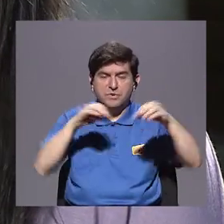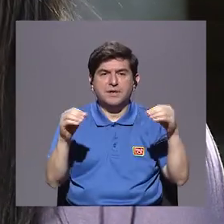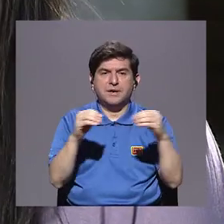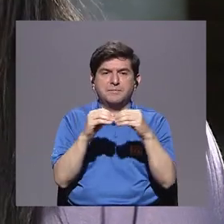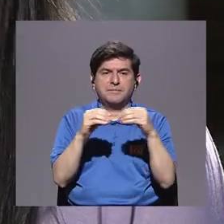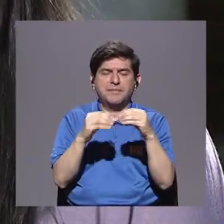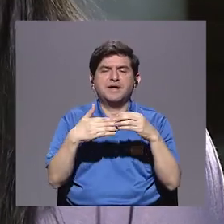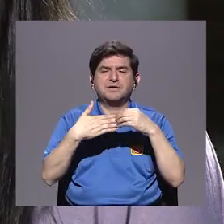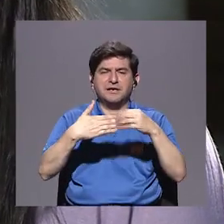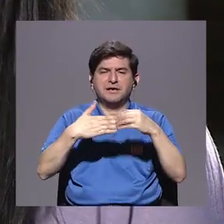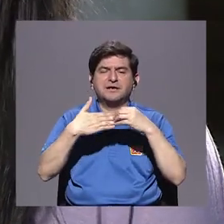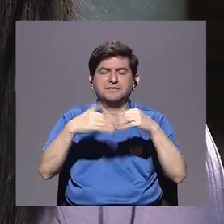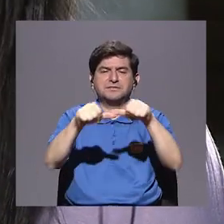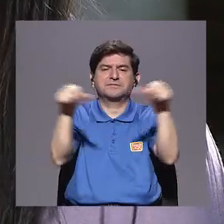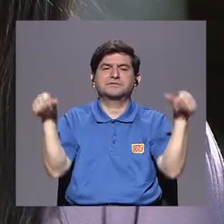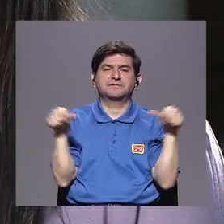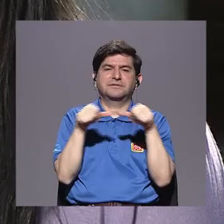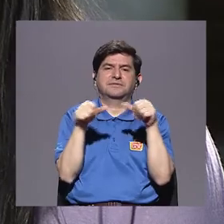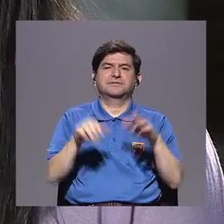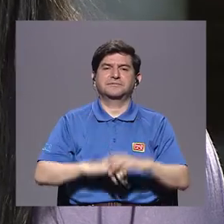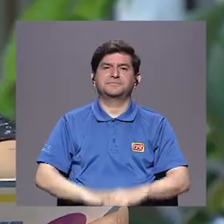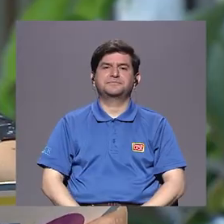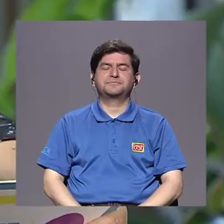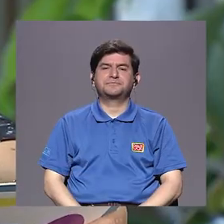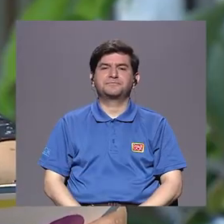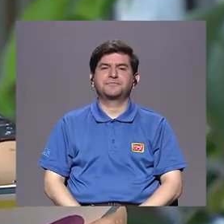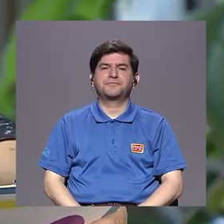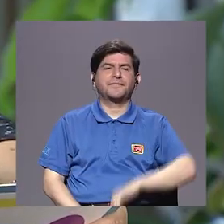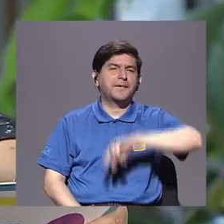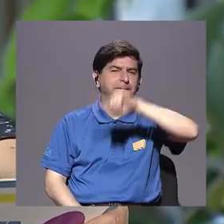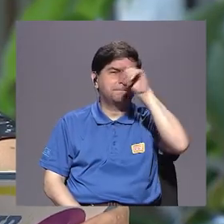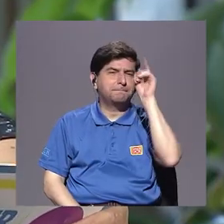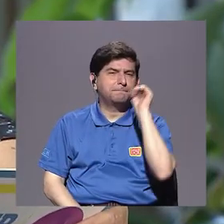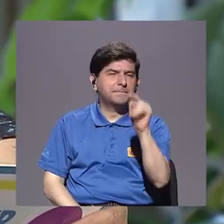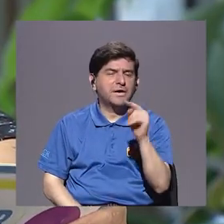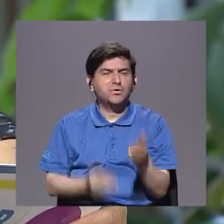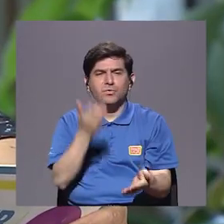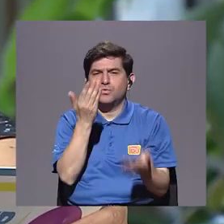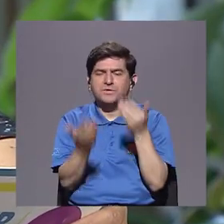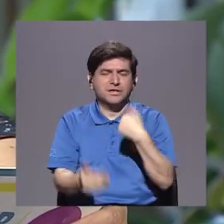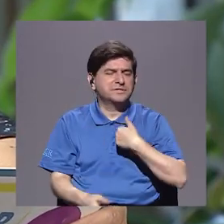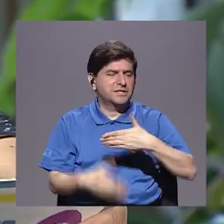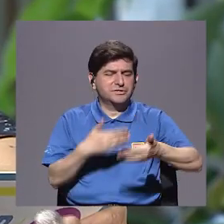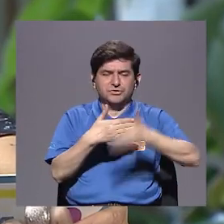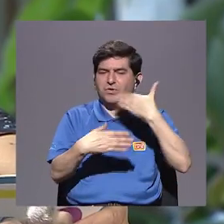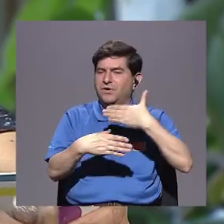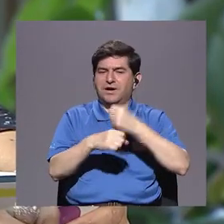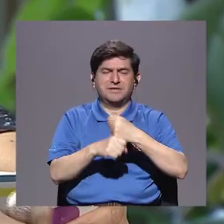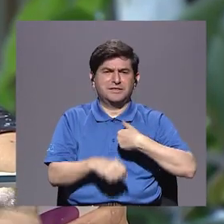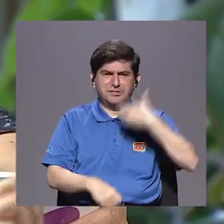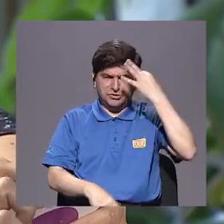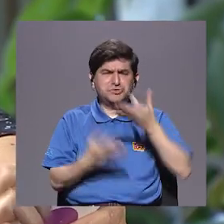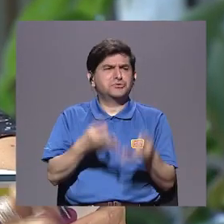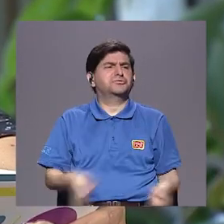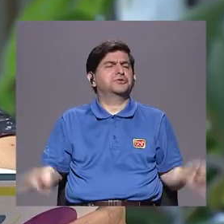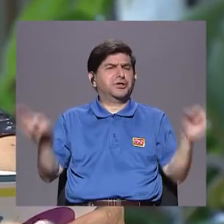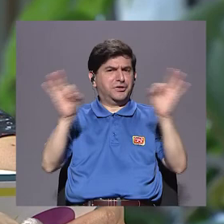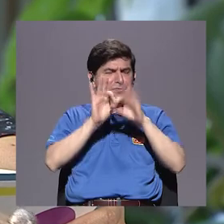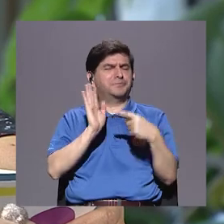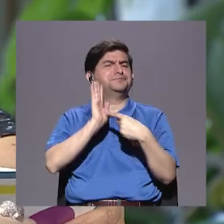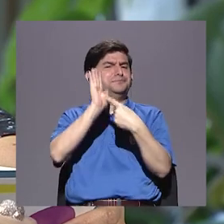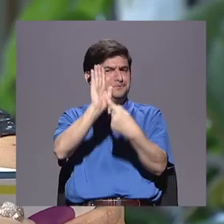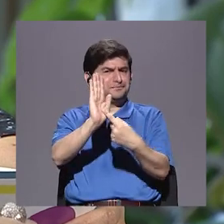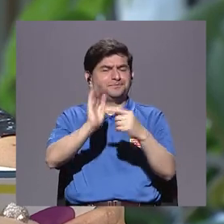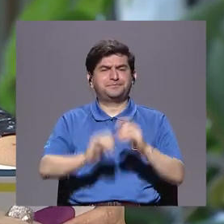para ir mejorando la flexibilidad de la zona. Natalia, una pregunta que tal vez no te la hice antes, pero que me parece